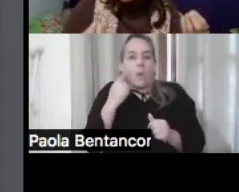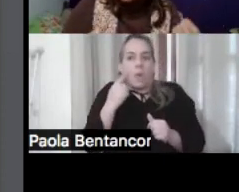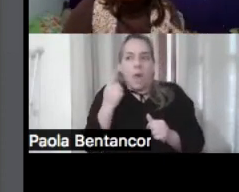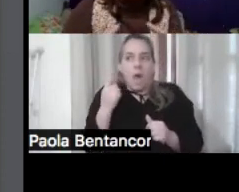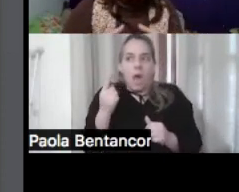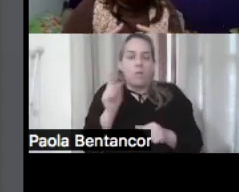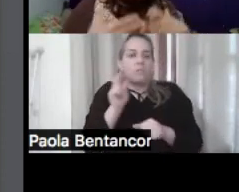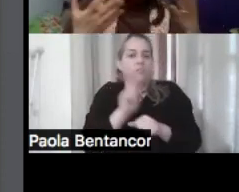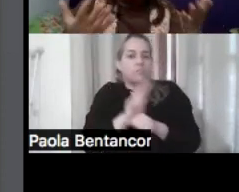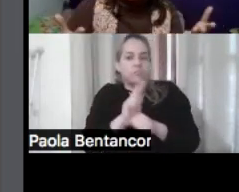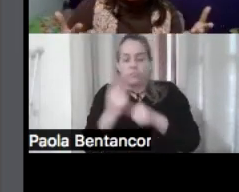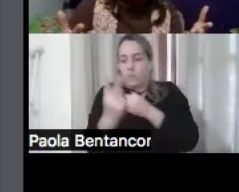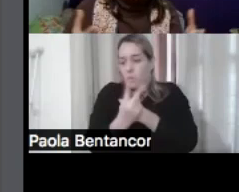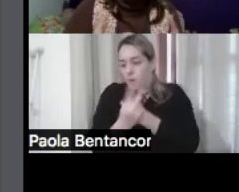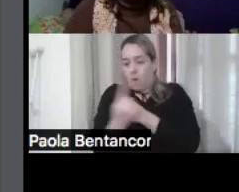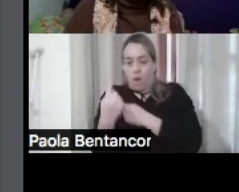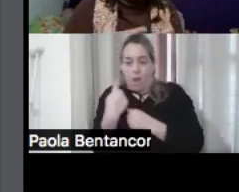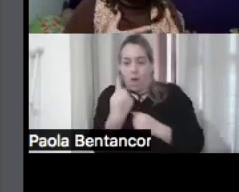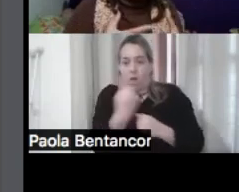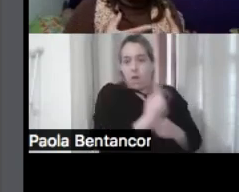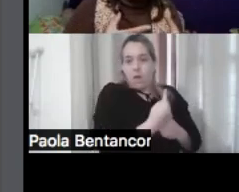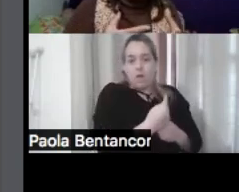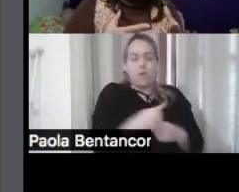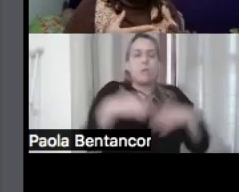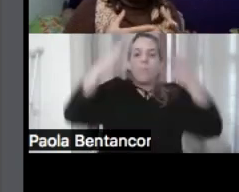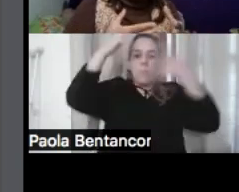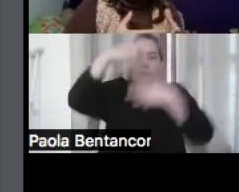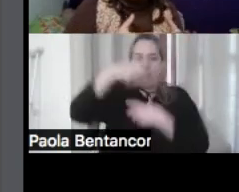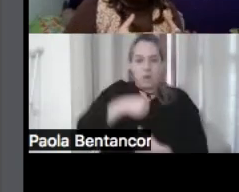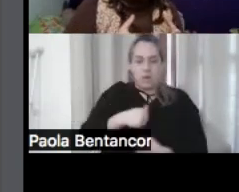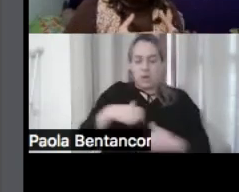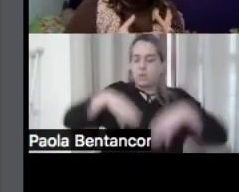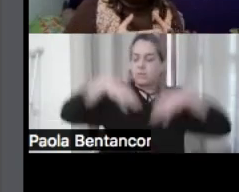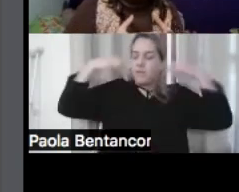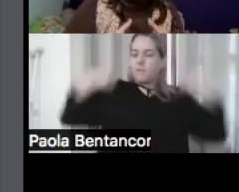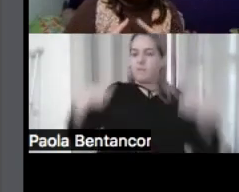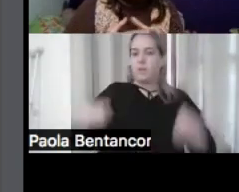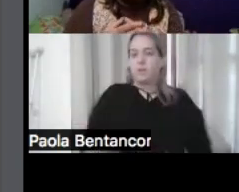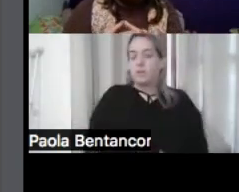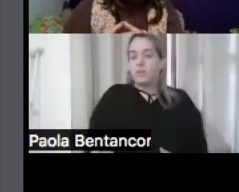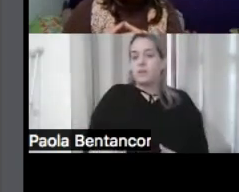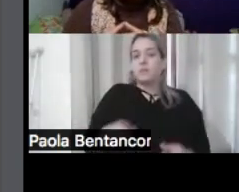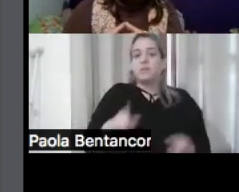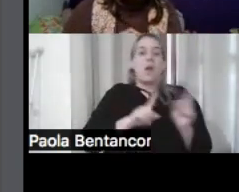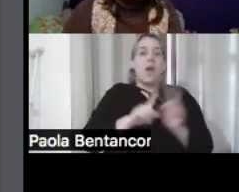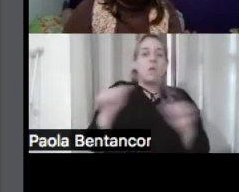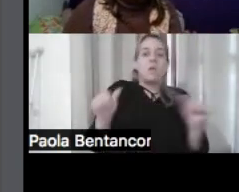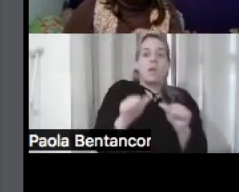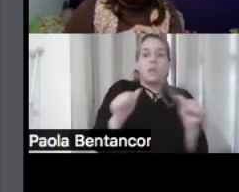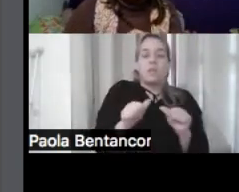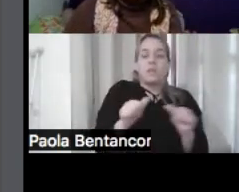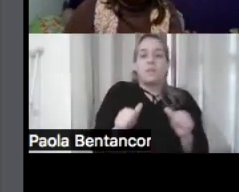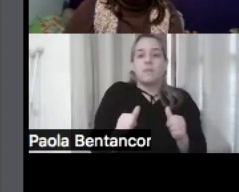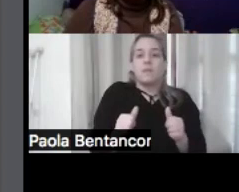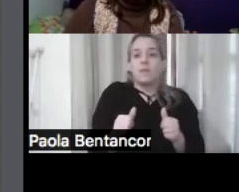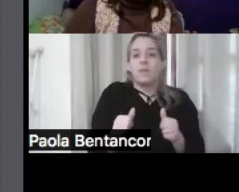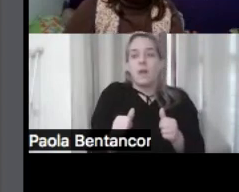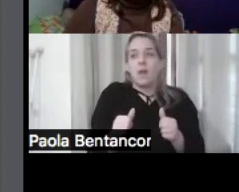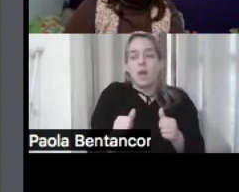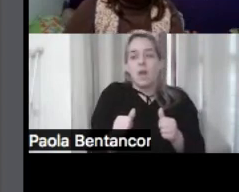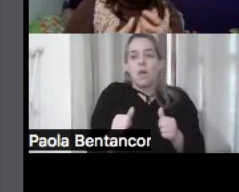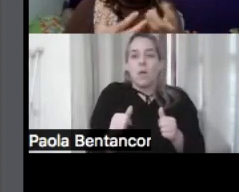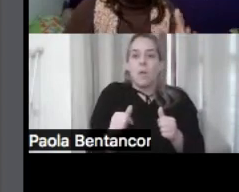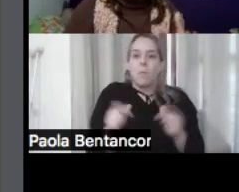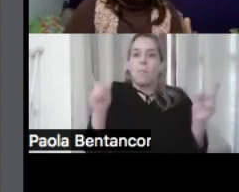alimentarse, bañarse, vestirse. Hay otras que llamamos actividades de la vida diaria instrumentales, que son más